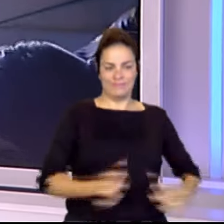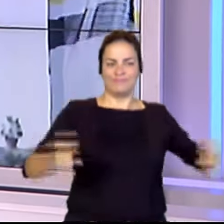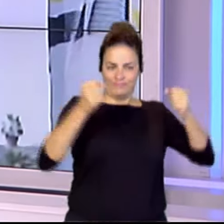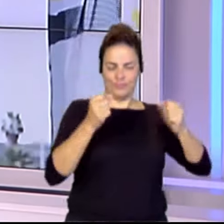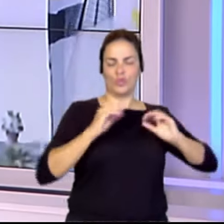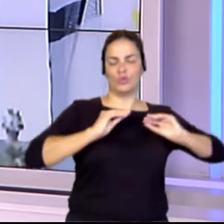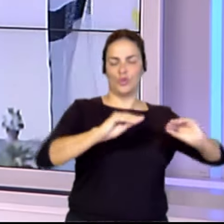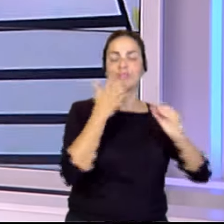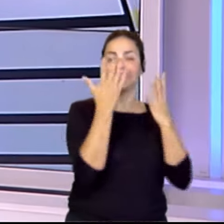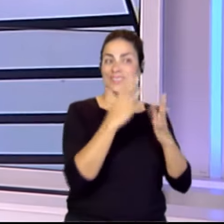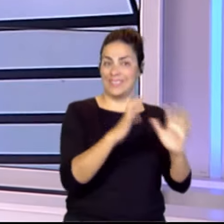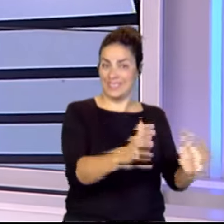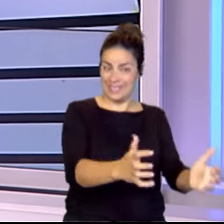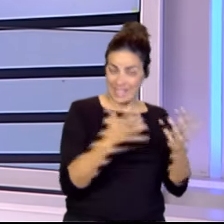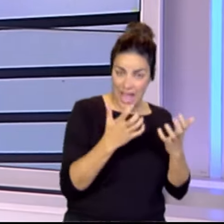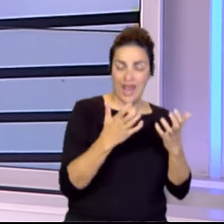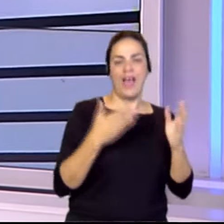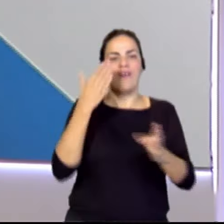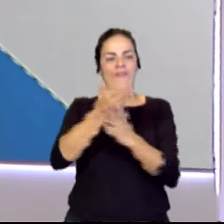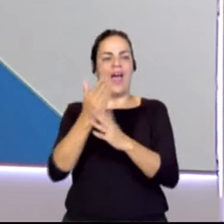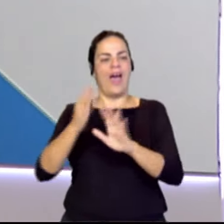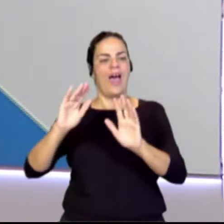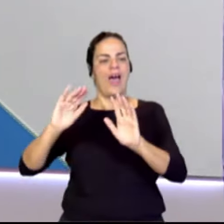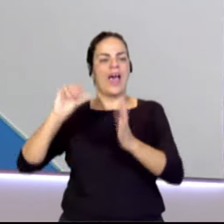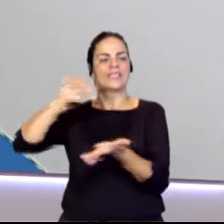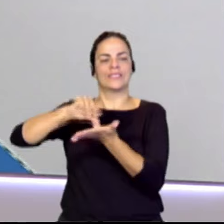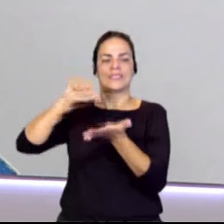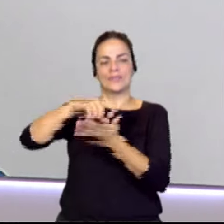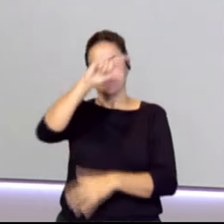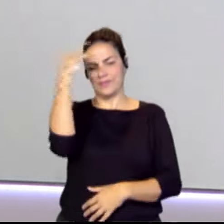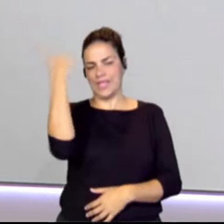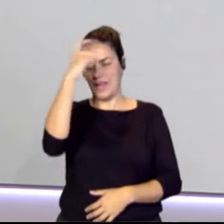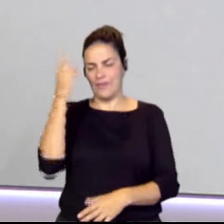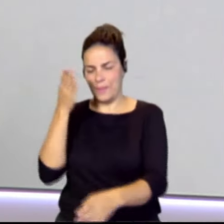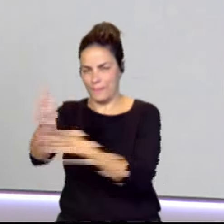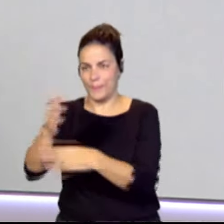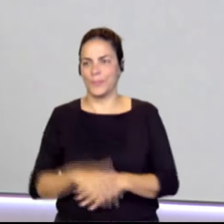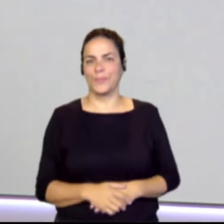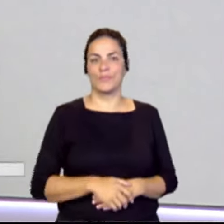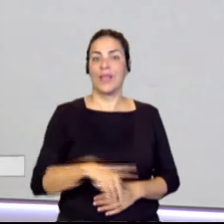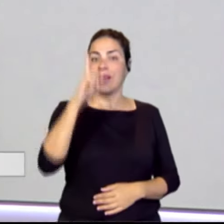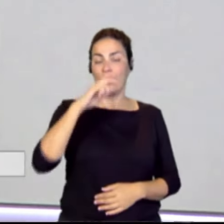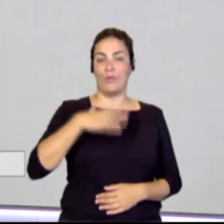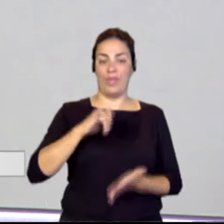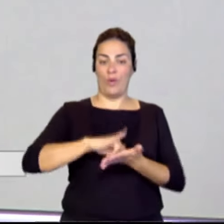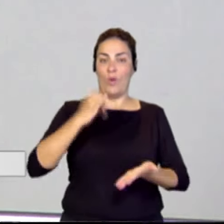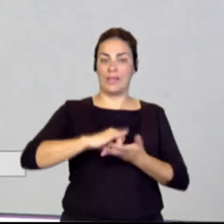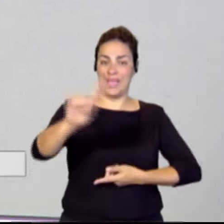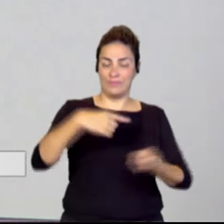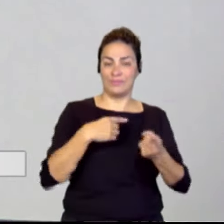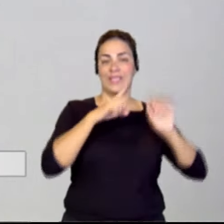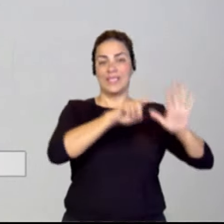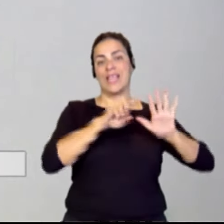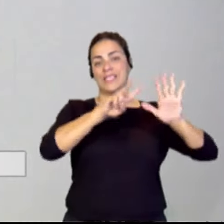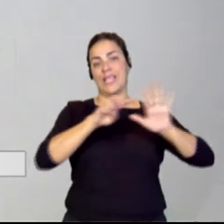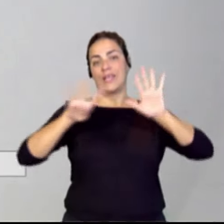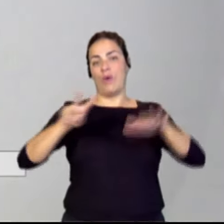semana en la final 4 de Belgrado Recuerden que pueden escribirnos a nuestro número de WhatsApp el 679